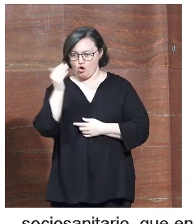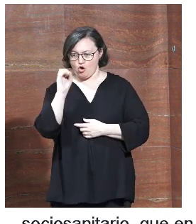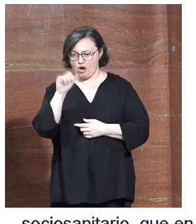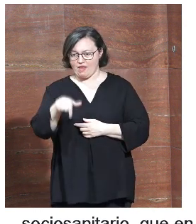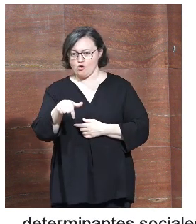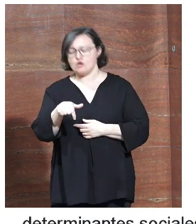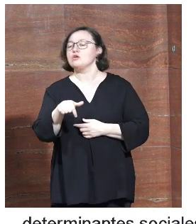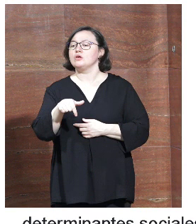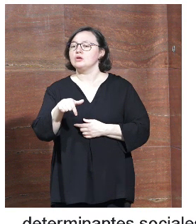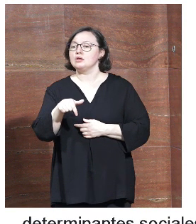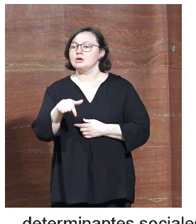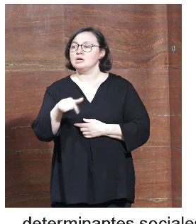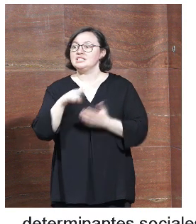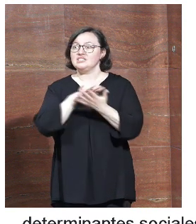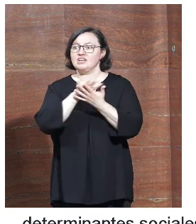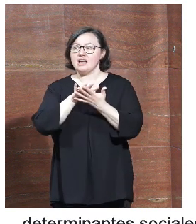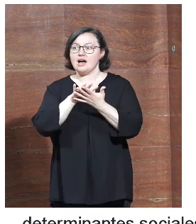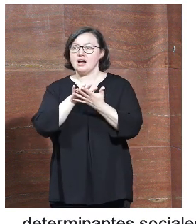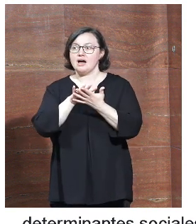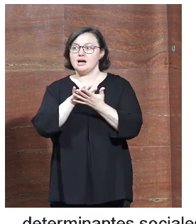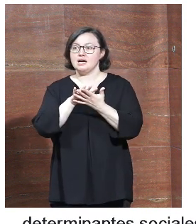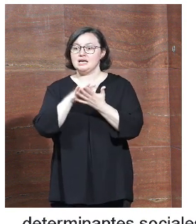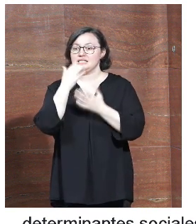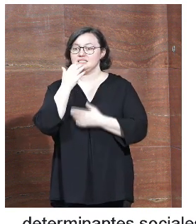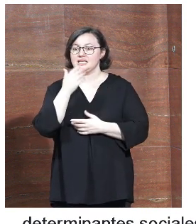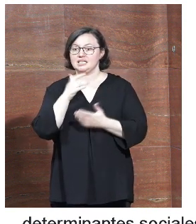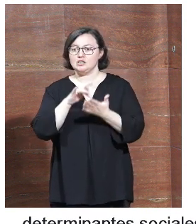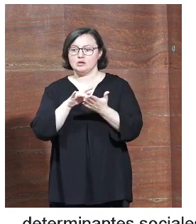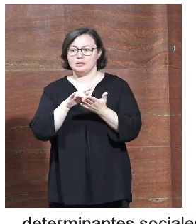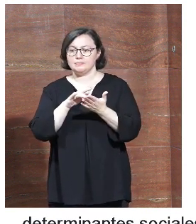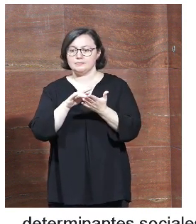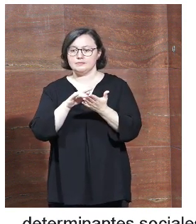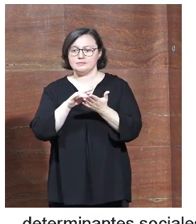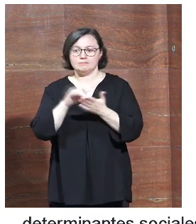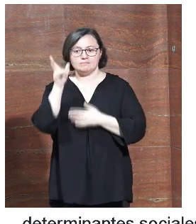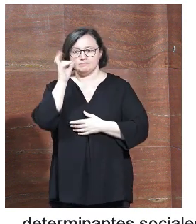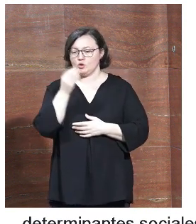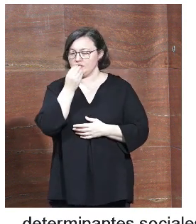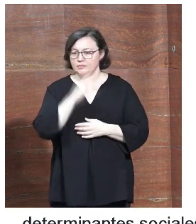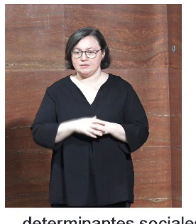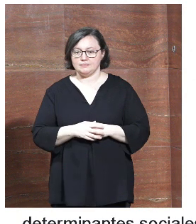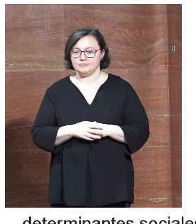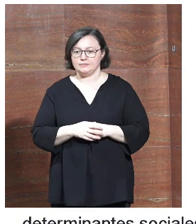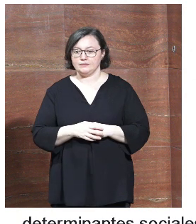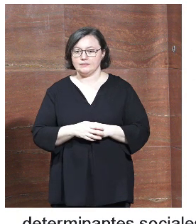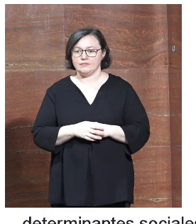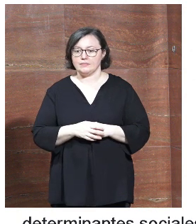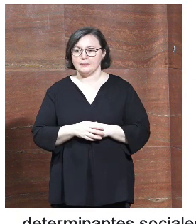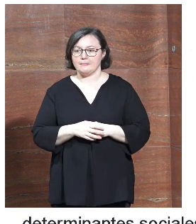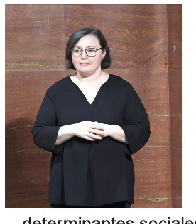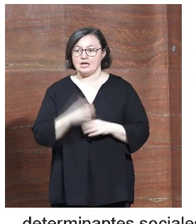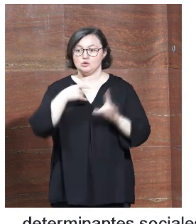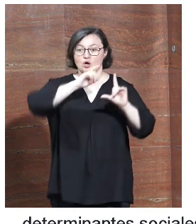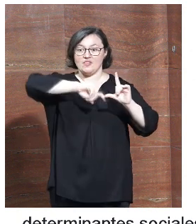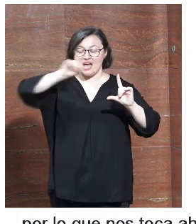determinará en gran medida pues, el bienestar o el malestar de, por ejemplo, colectivos en situación de discapacidad o de dependencia. Vale, tenemos un diagrama de la